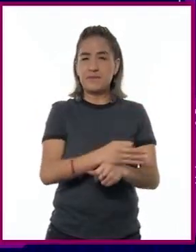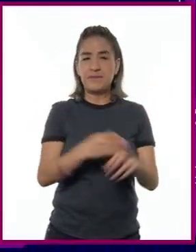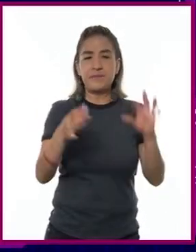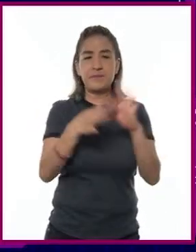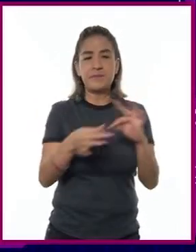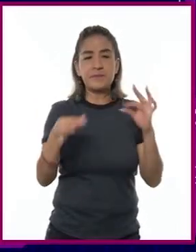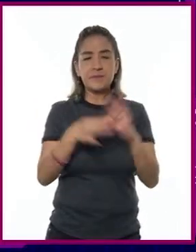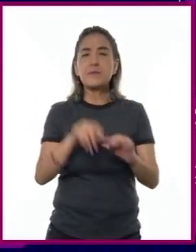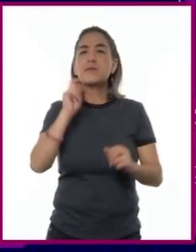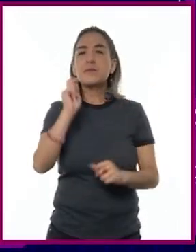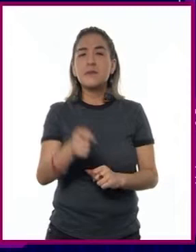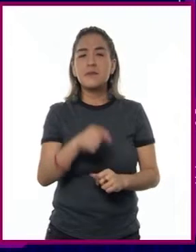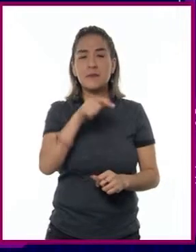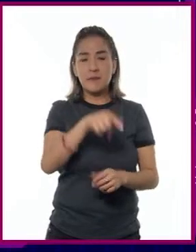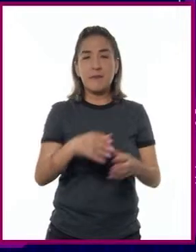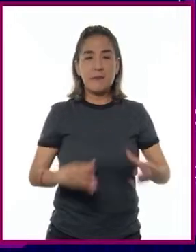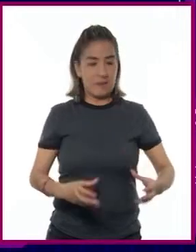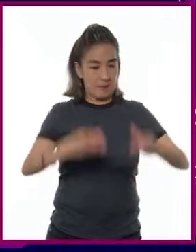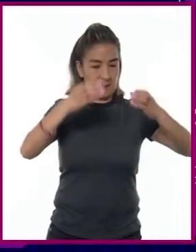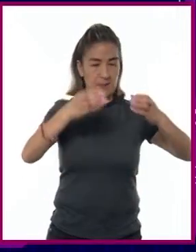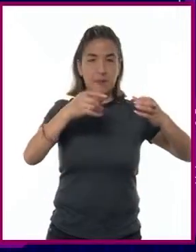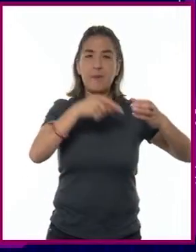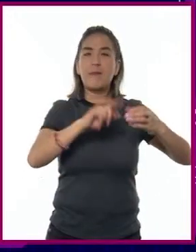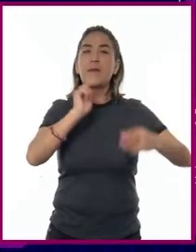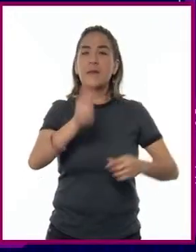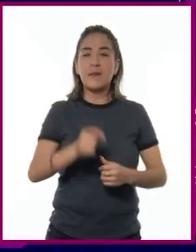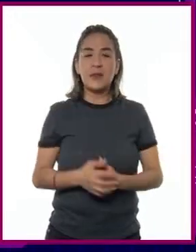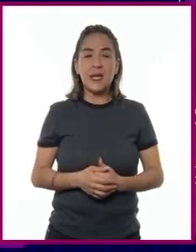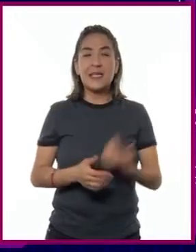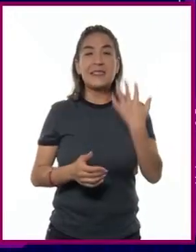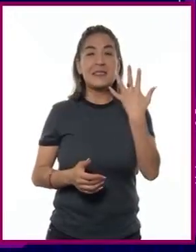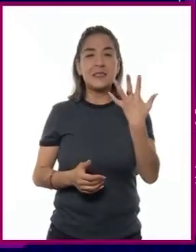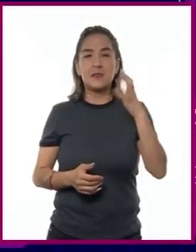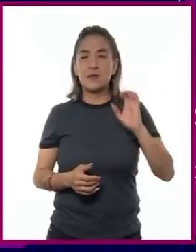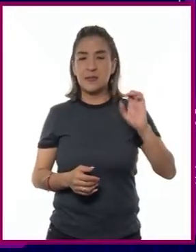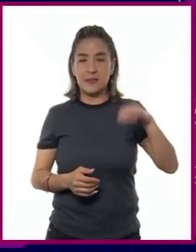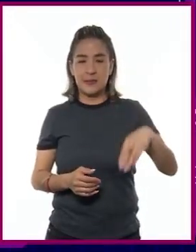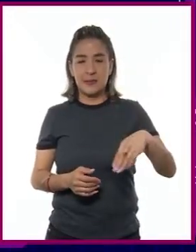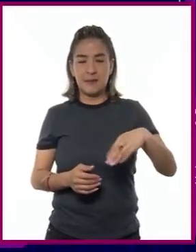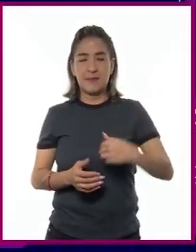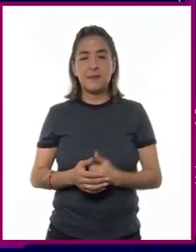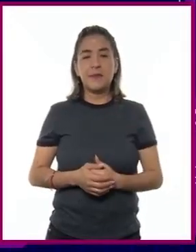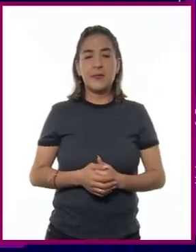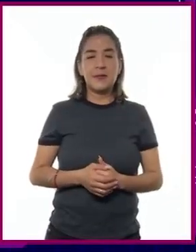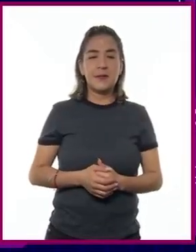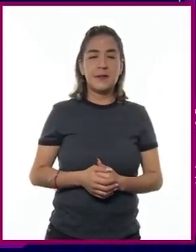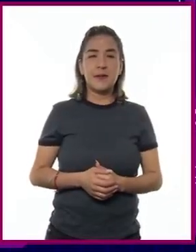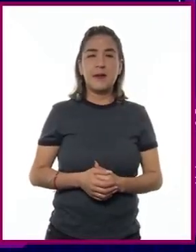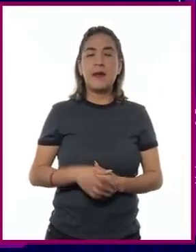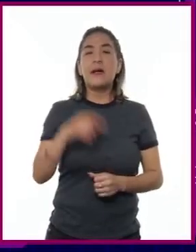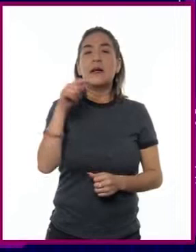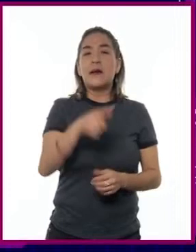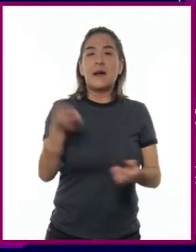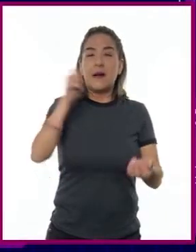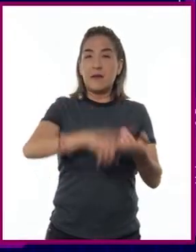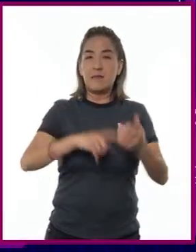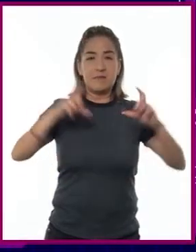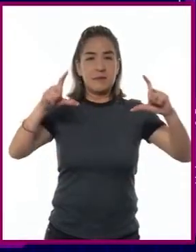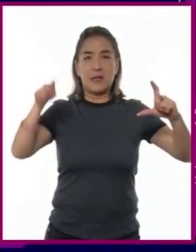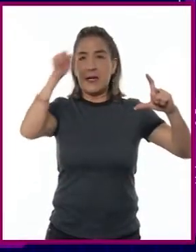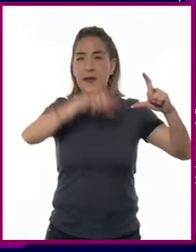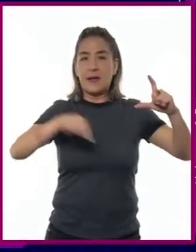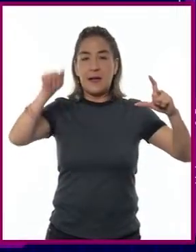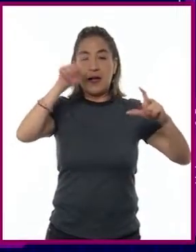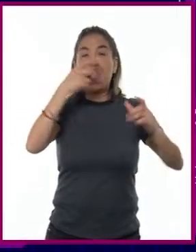menciona que el diámetro del círculo de la base es de 5 centímetros. Como el diámetro de un círculo mide